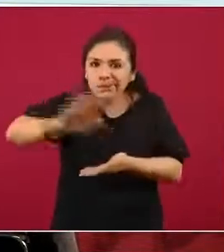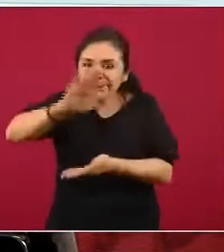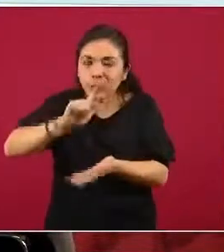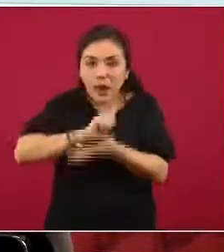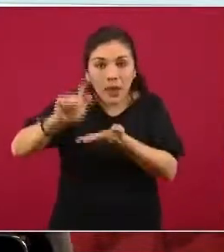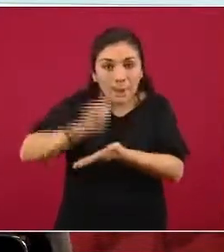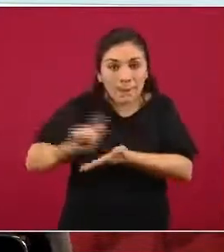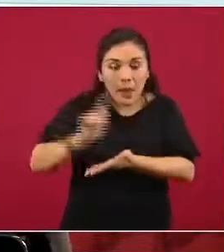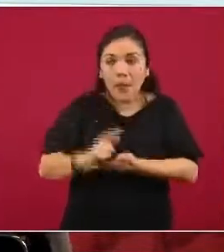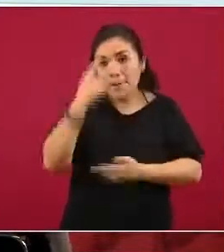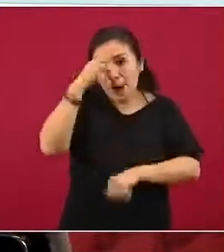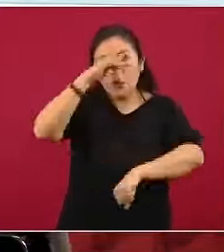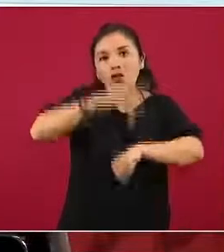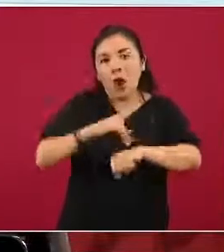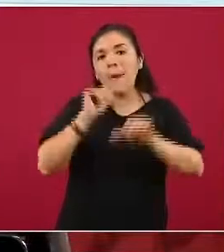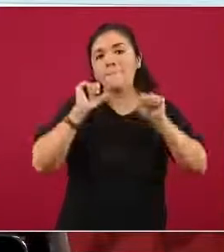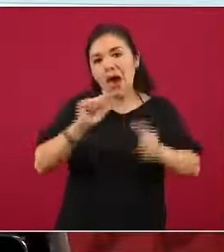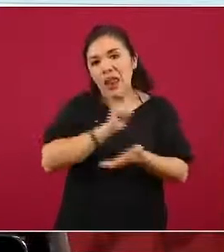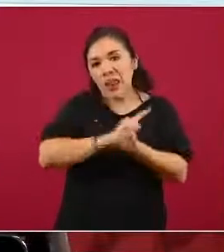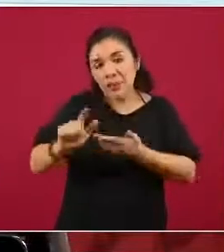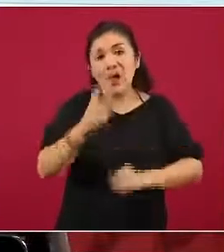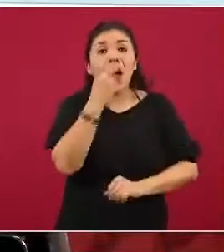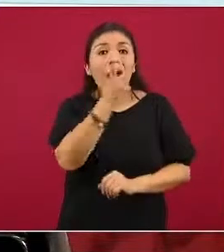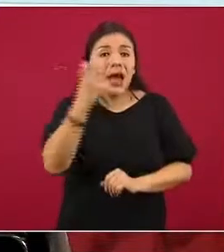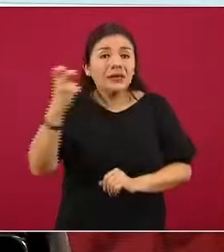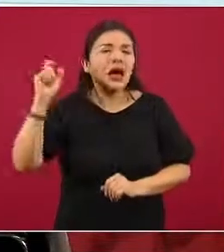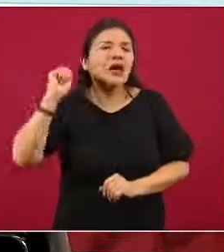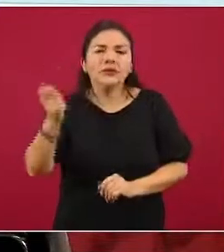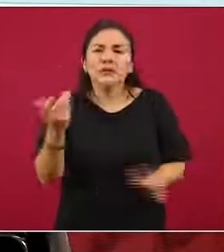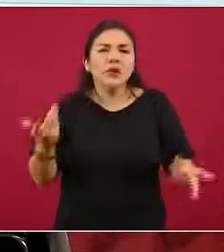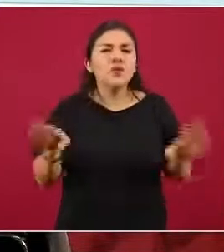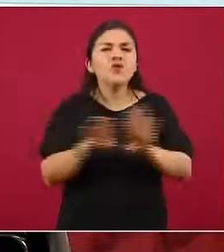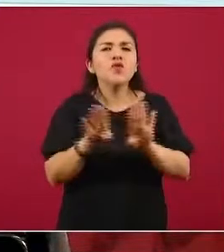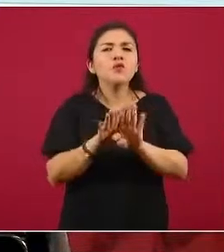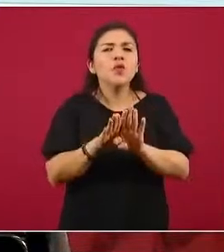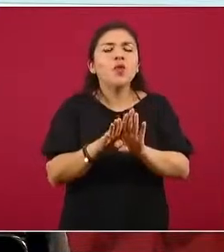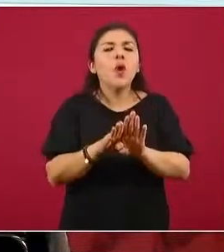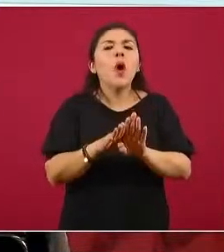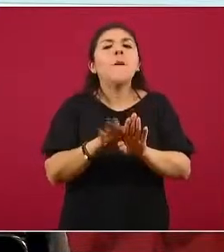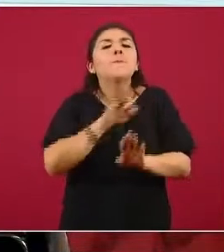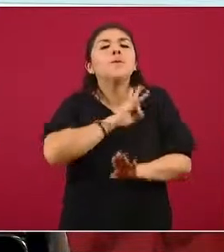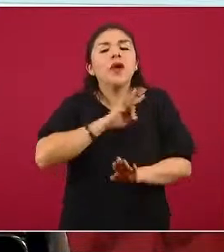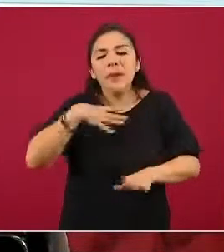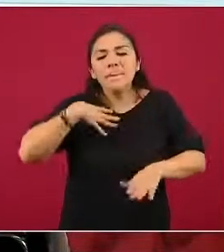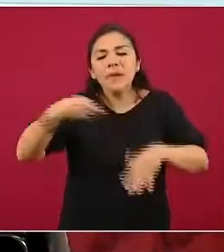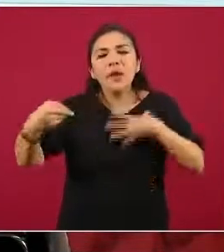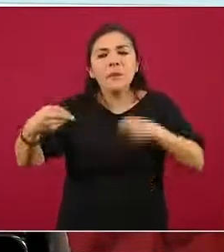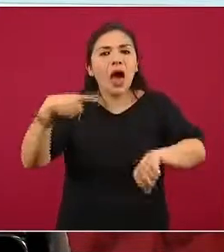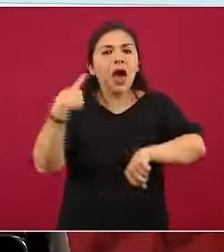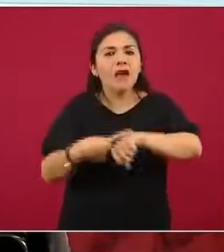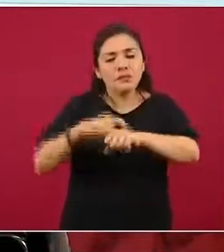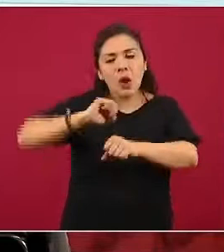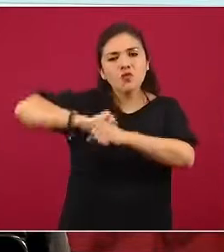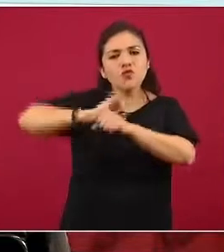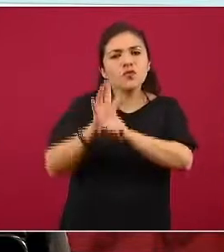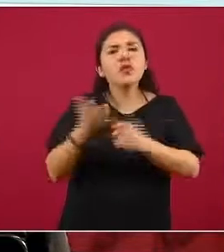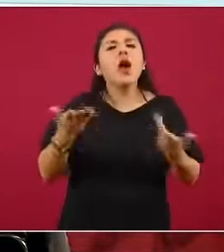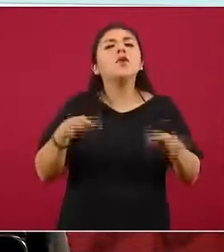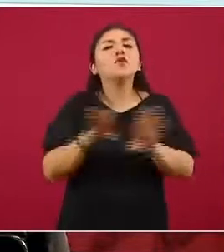tocamos, etcétera, etcétera. Entonces, estos son, digamos que la parte de la transmisión, de cómo se da